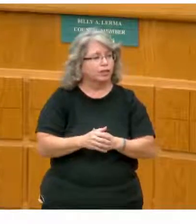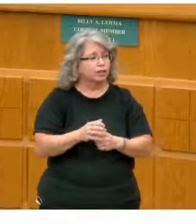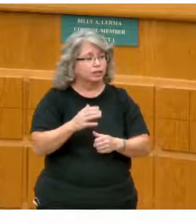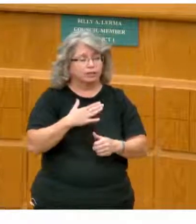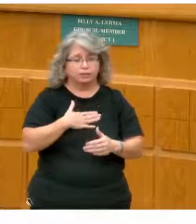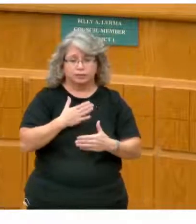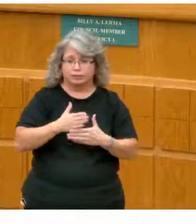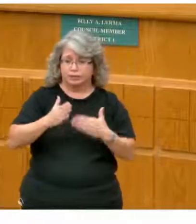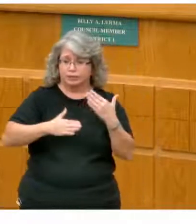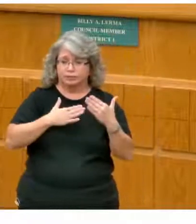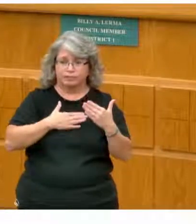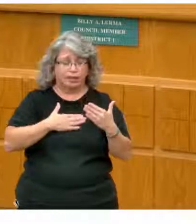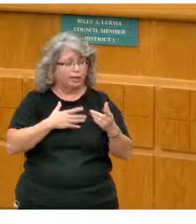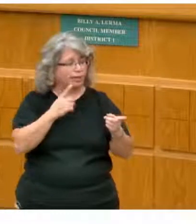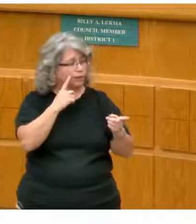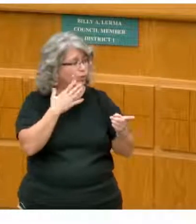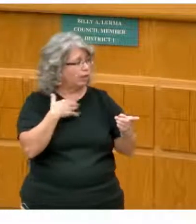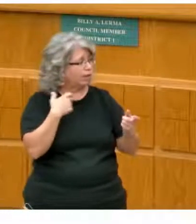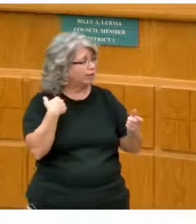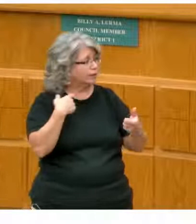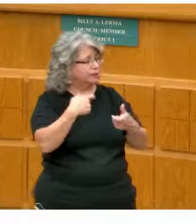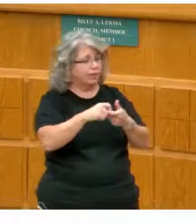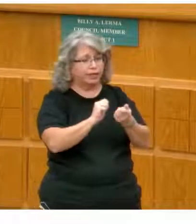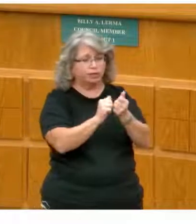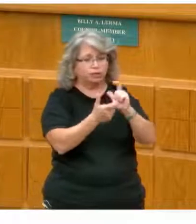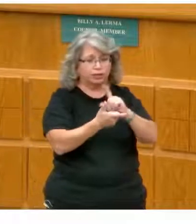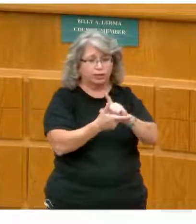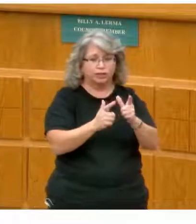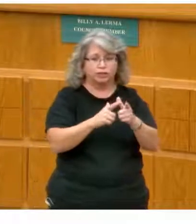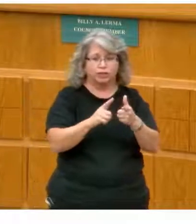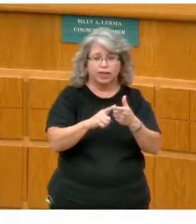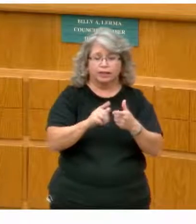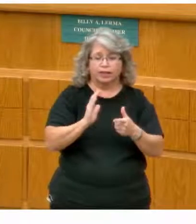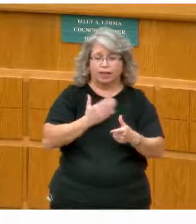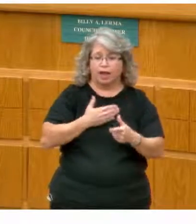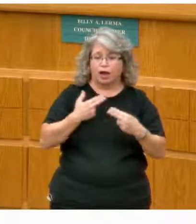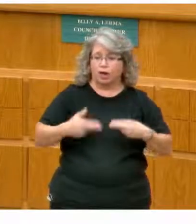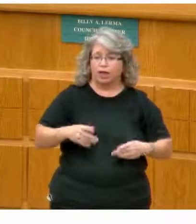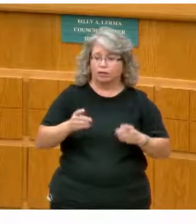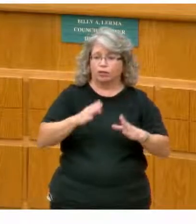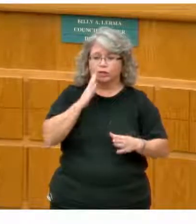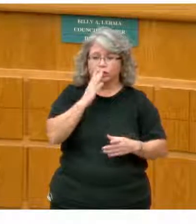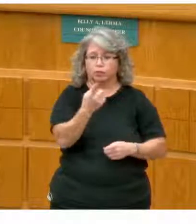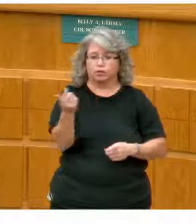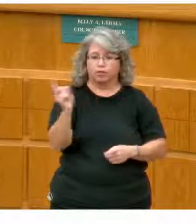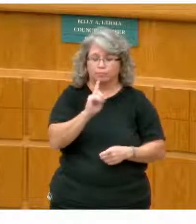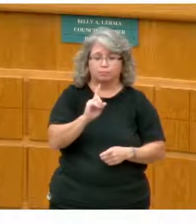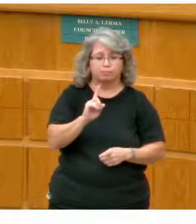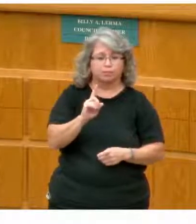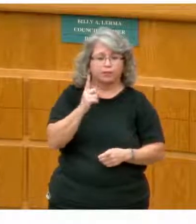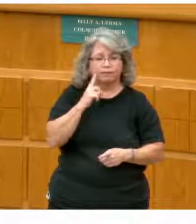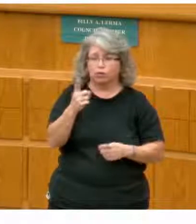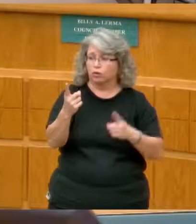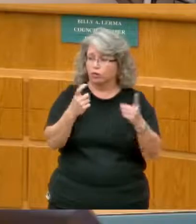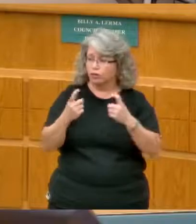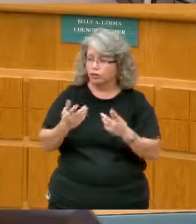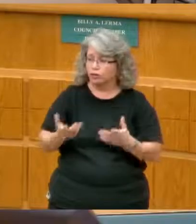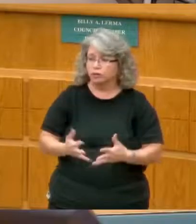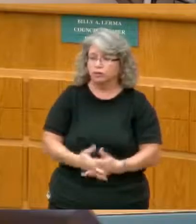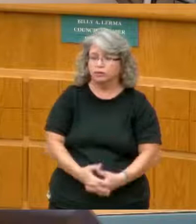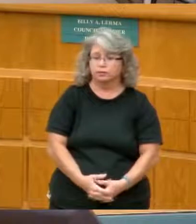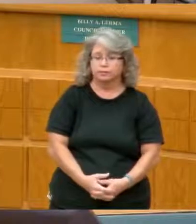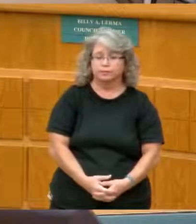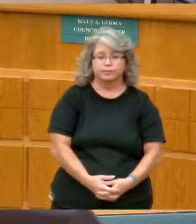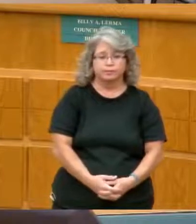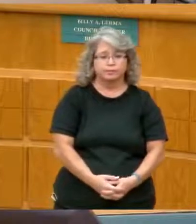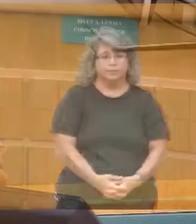think, will address any additional questions that there might be. Thank you. De acuerdo a las proyecciones, si los residentes no toman ninguna acción contra el